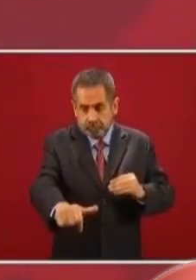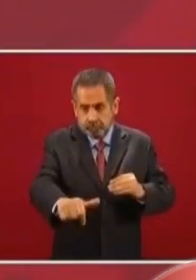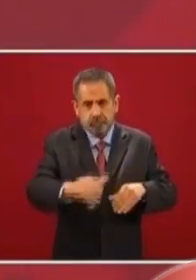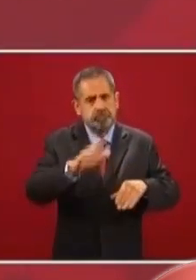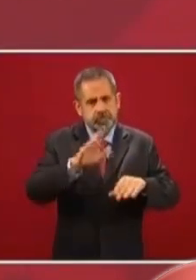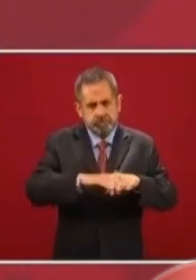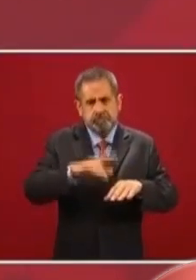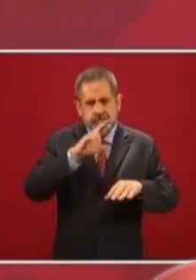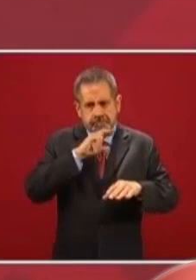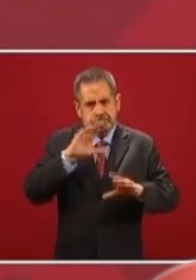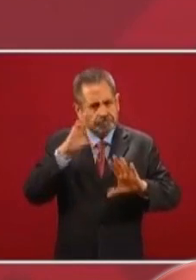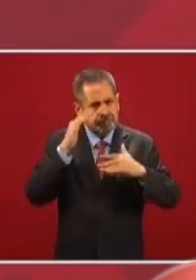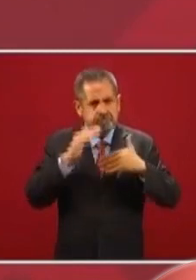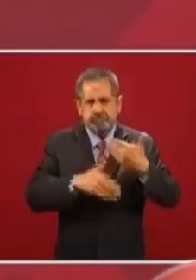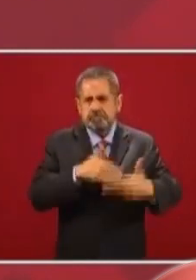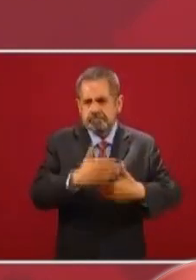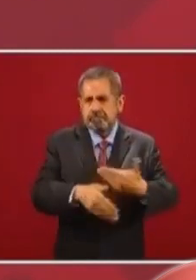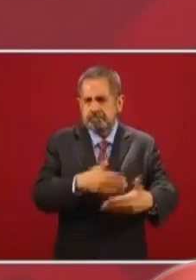iniciada,